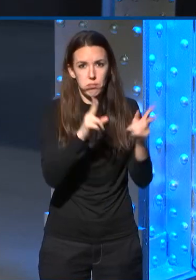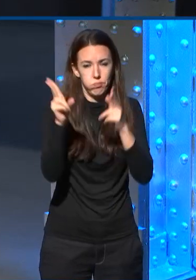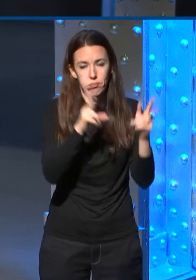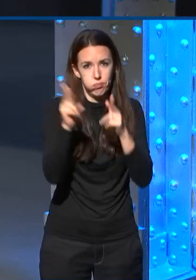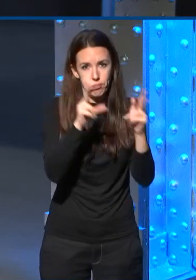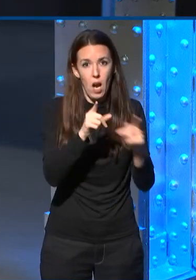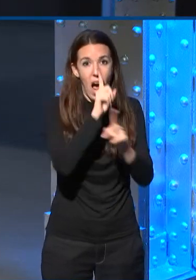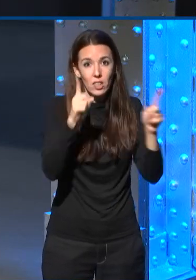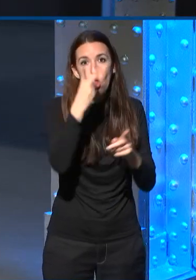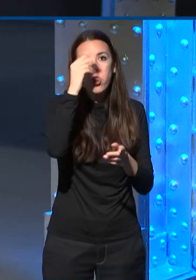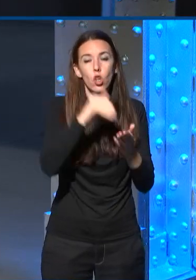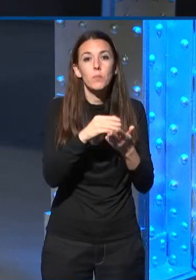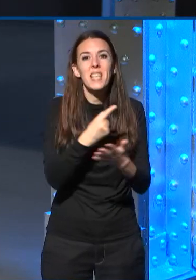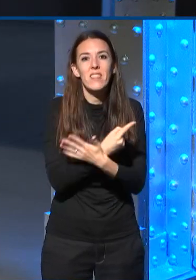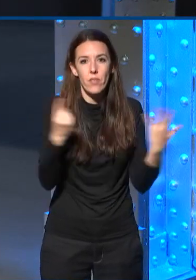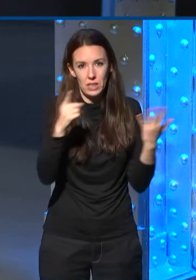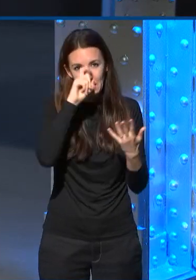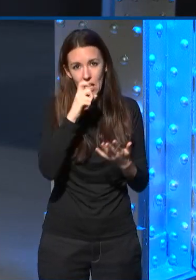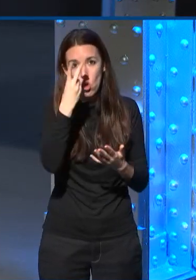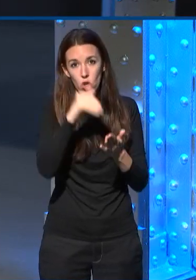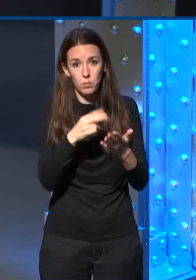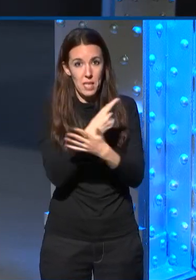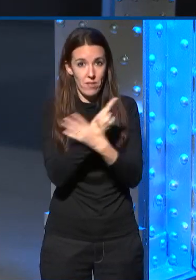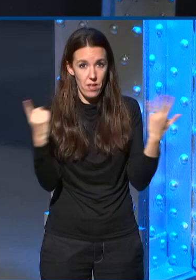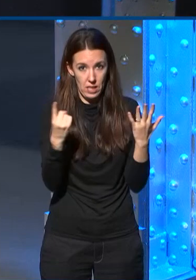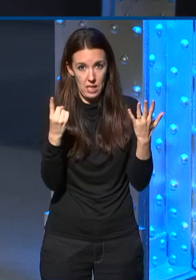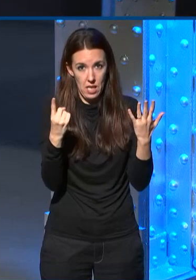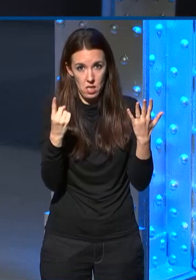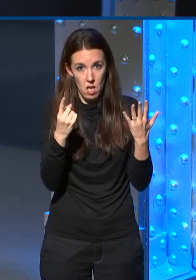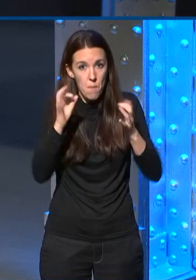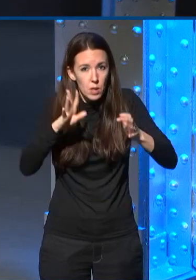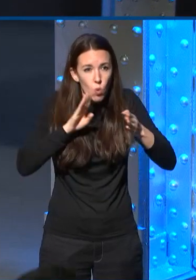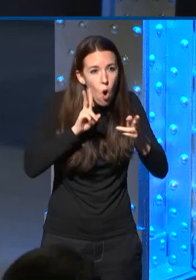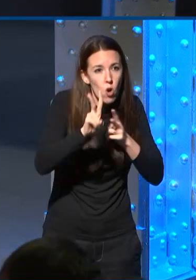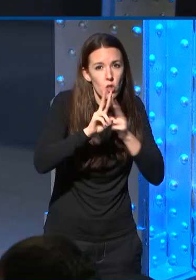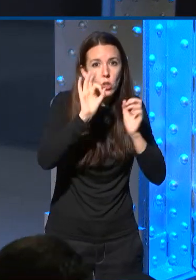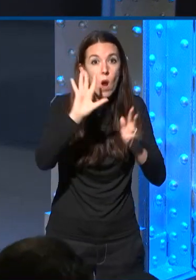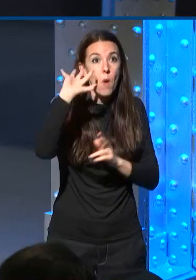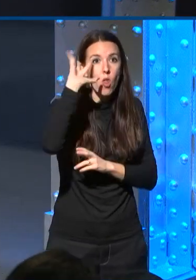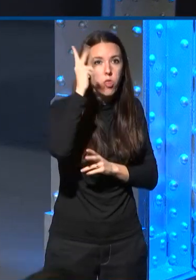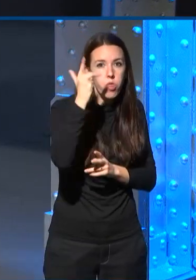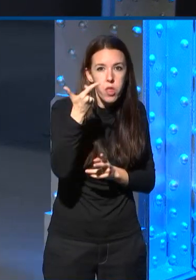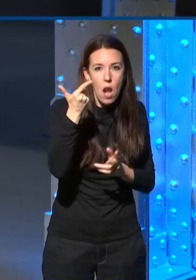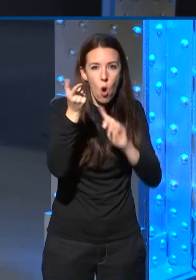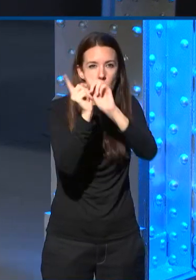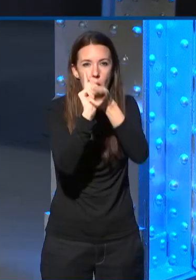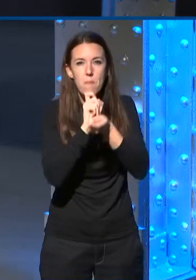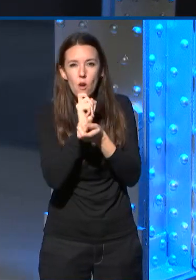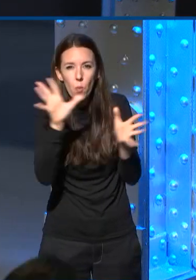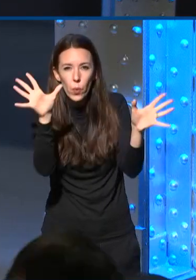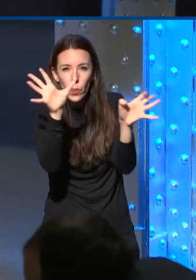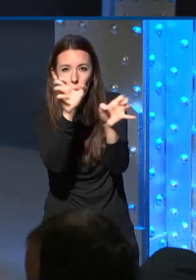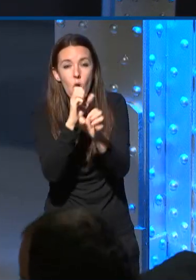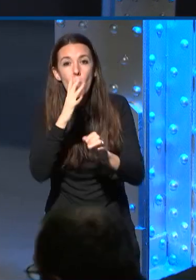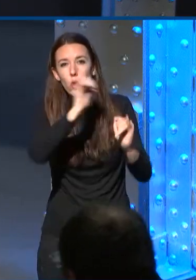año 2016, de una zona más o menos la misma del horizonte. Y en lo que quiero que se fijen es cómo cambia el color del cielo, cómo se hace opaco. Eso es debido a las